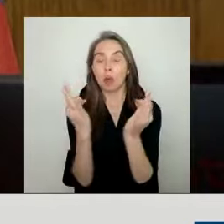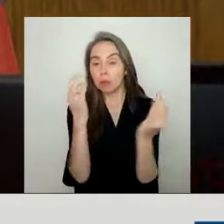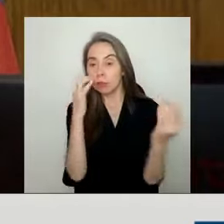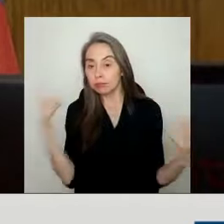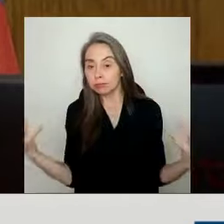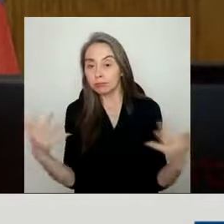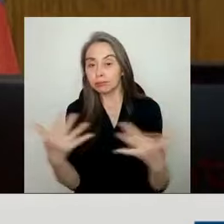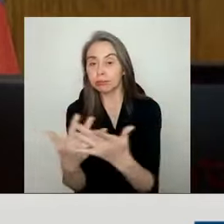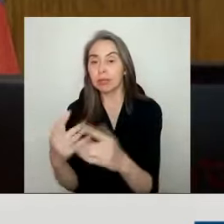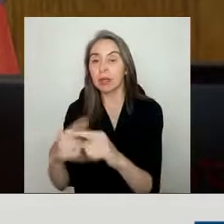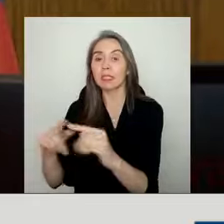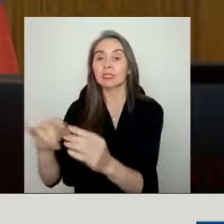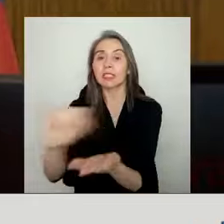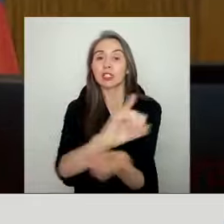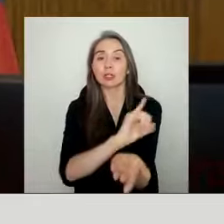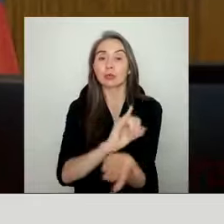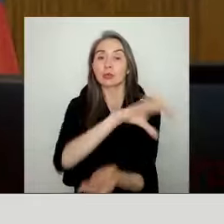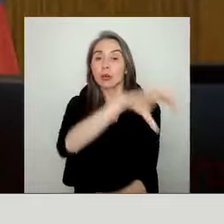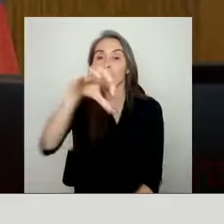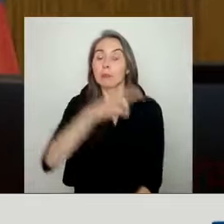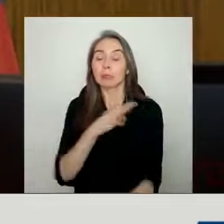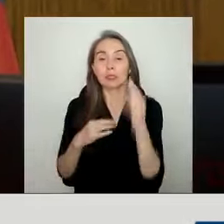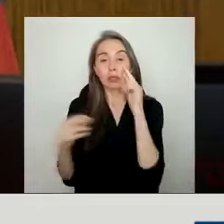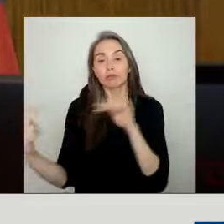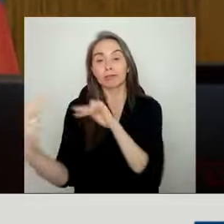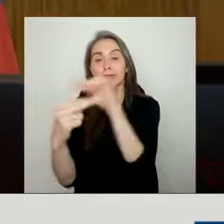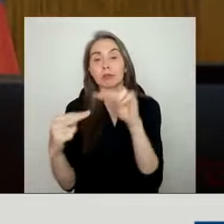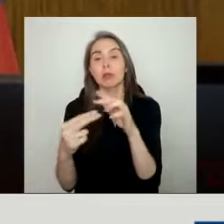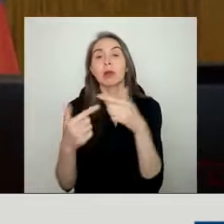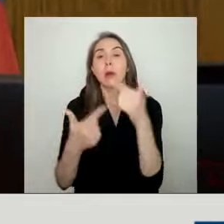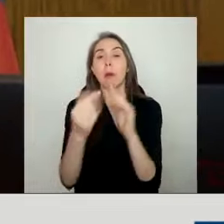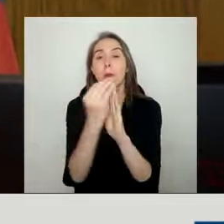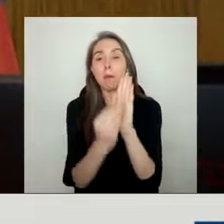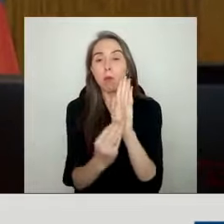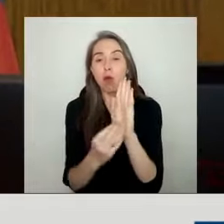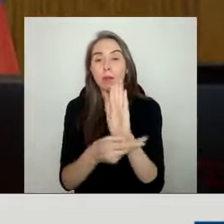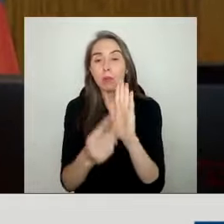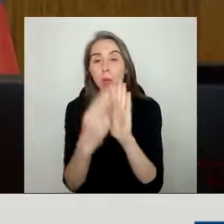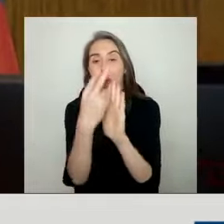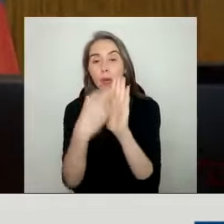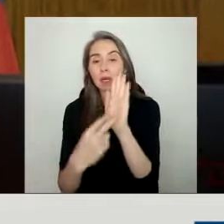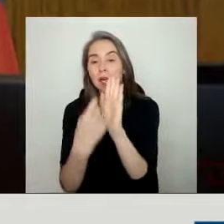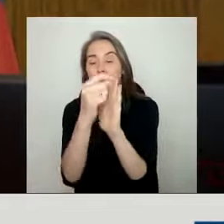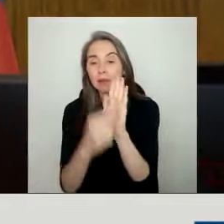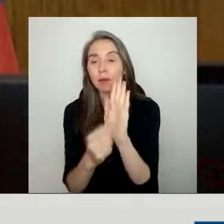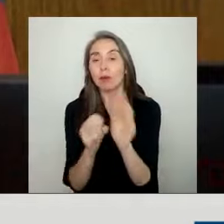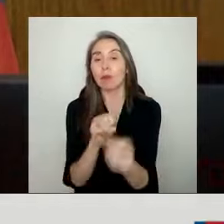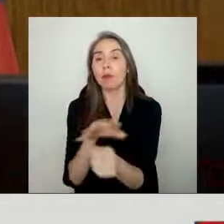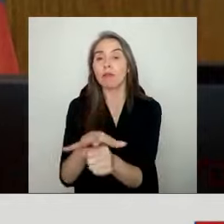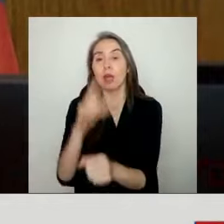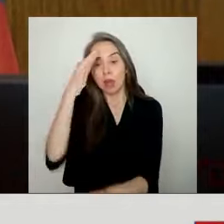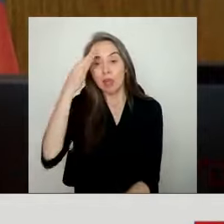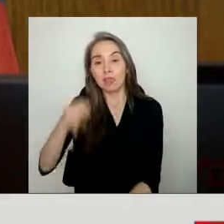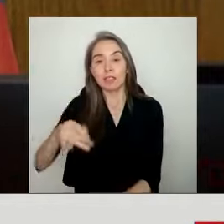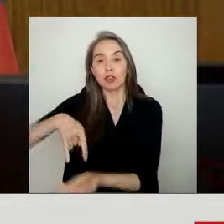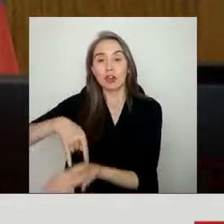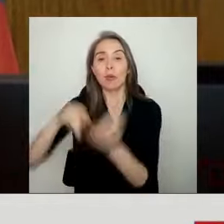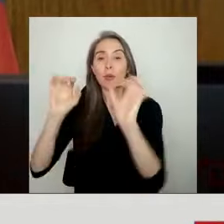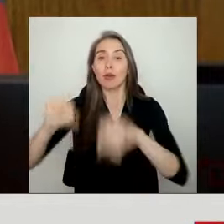eh las distintas políticas públicas y también los impactos regulatorios que tienen decisiones que tomamos acá en el congreso y que